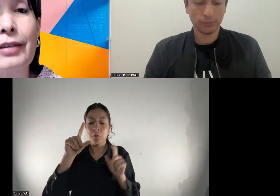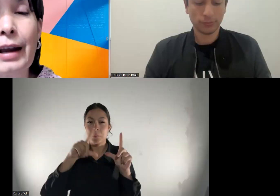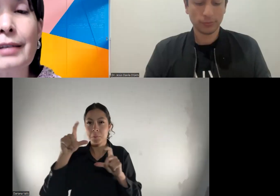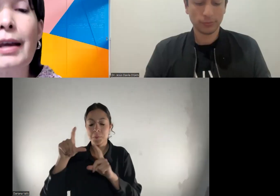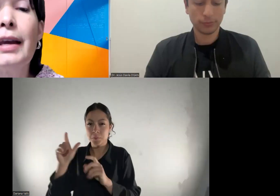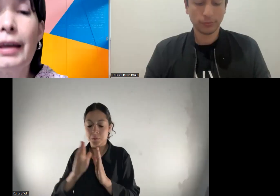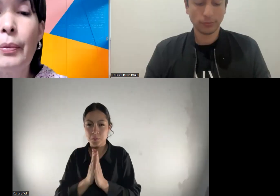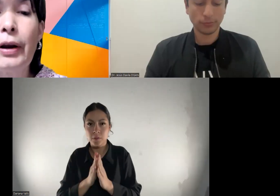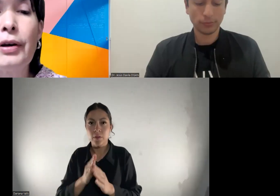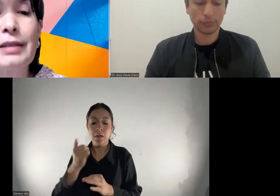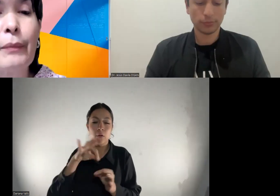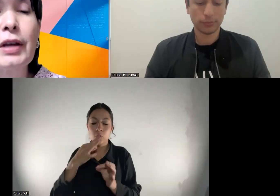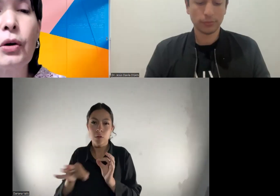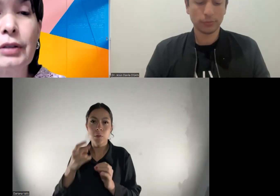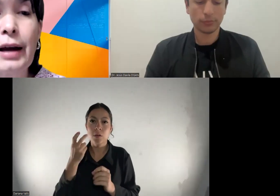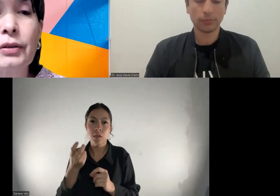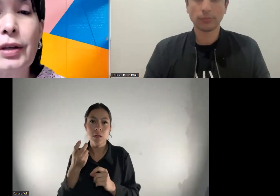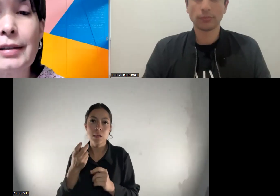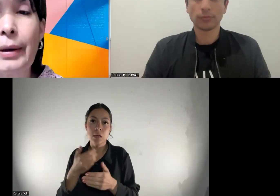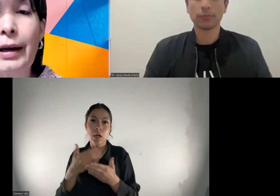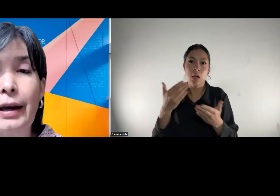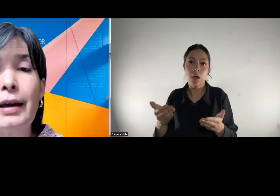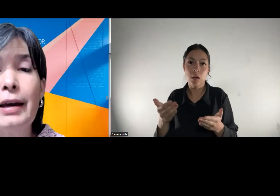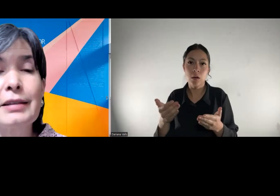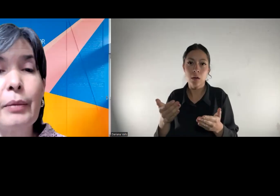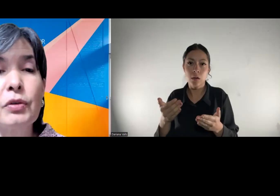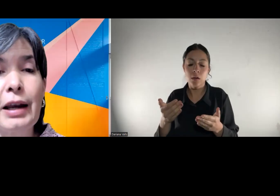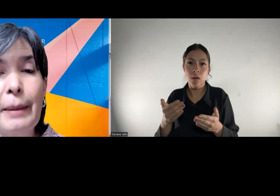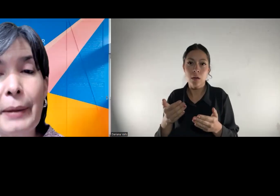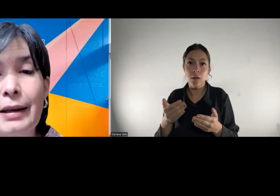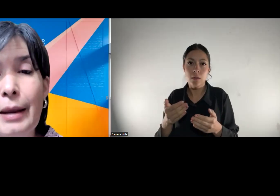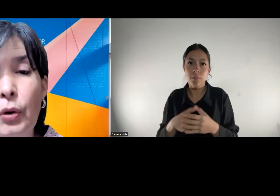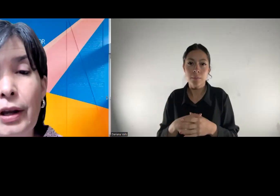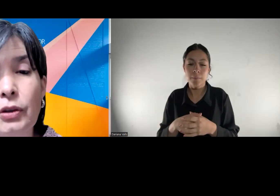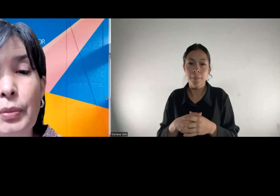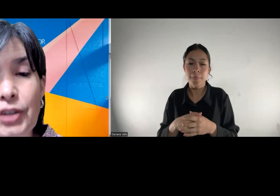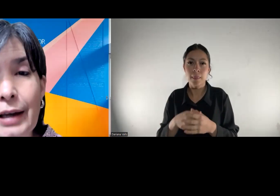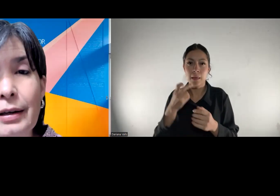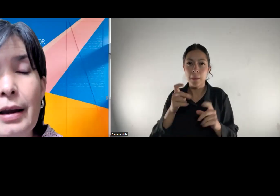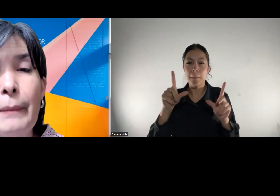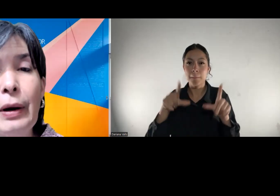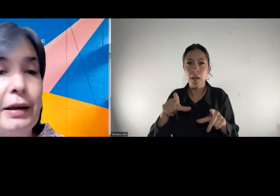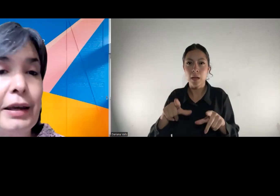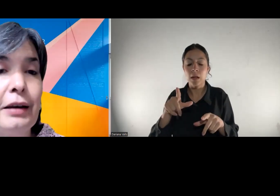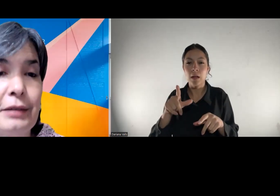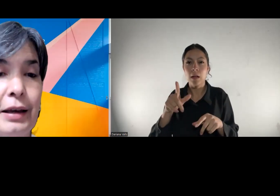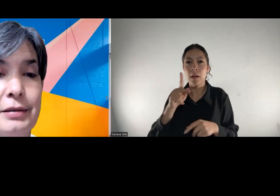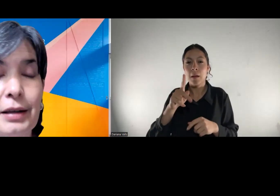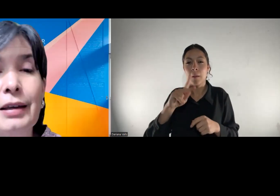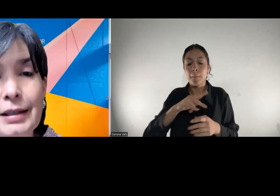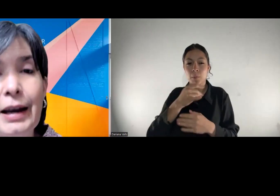pantalla finales. Y bueno, estamos en contacto, ya saben que estamos en la página Proyecto Pichán para